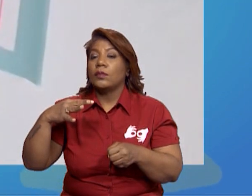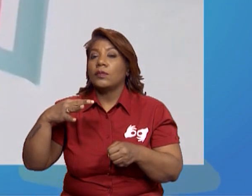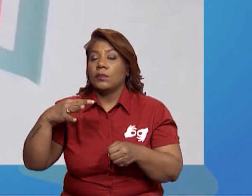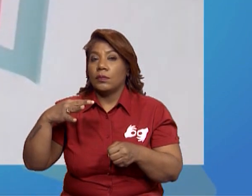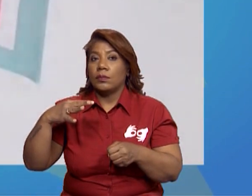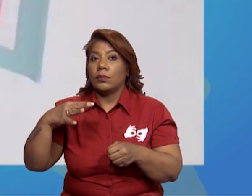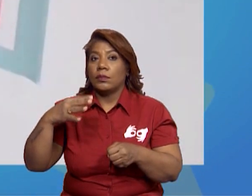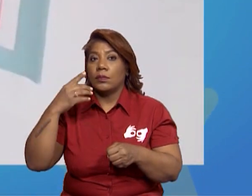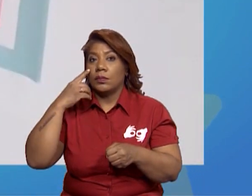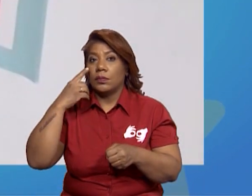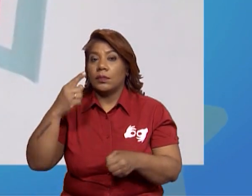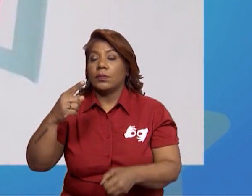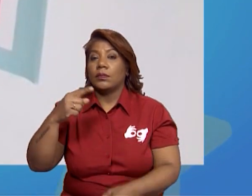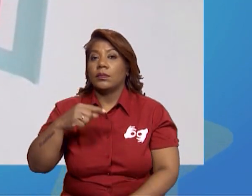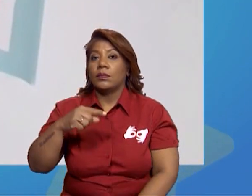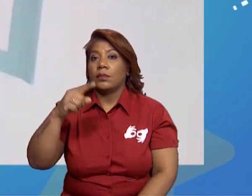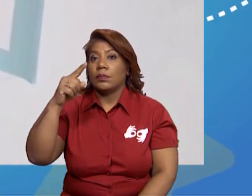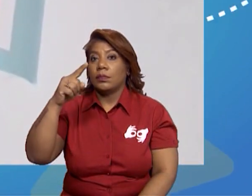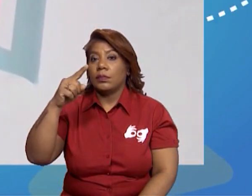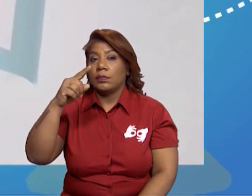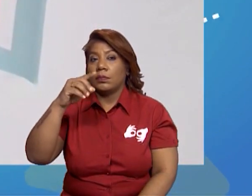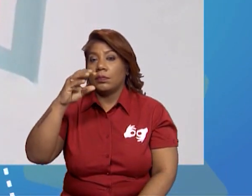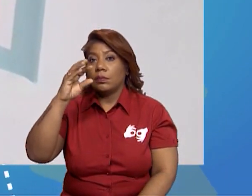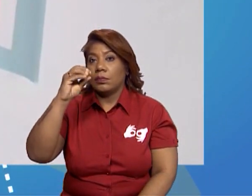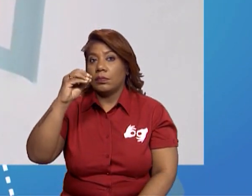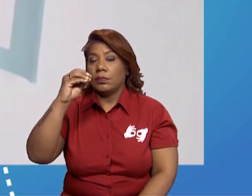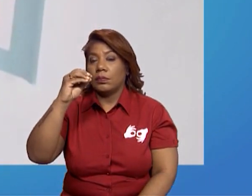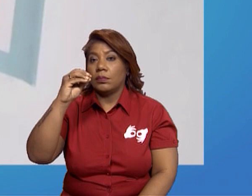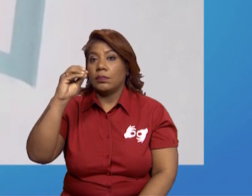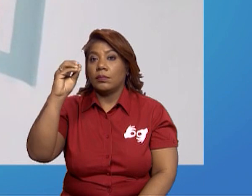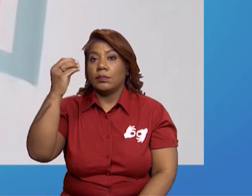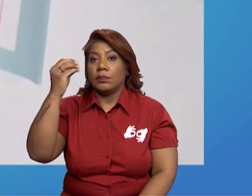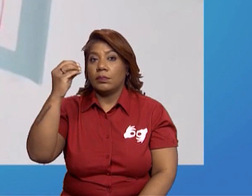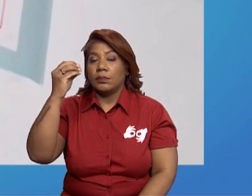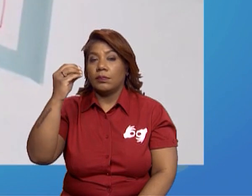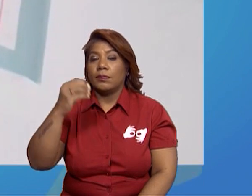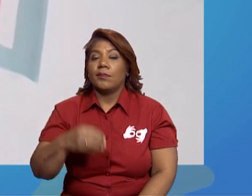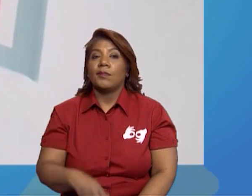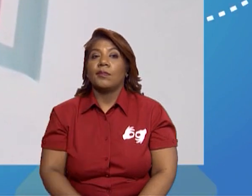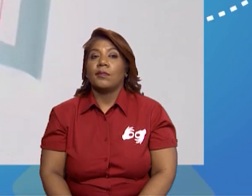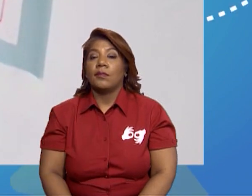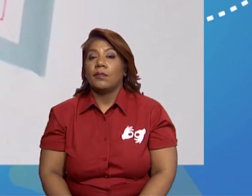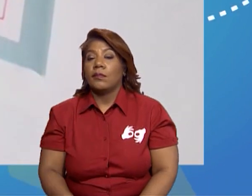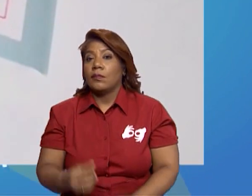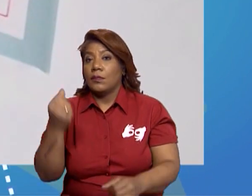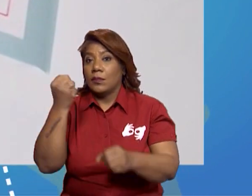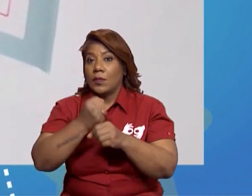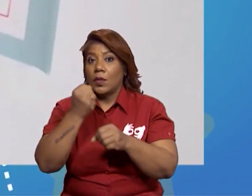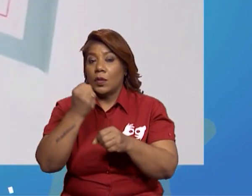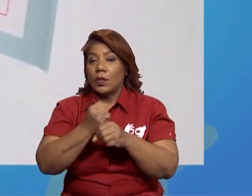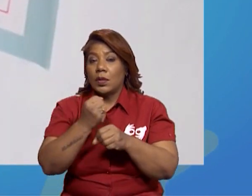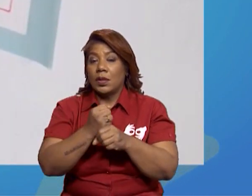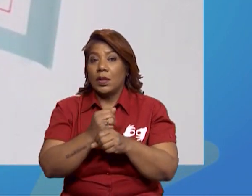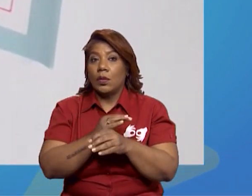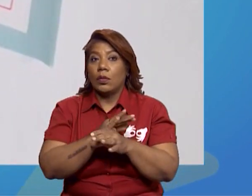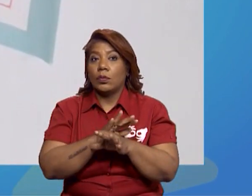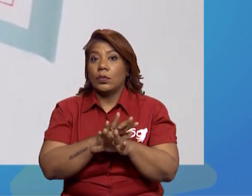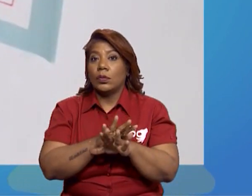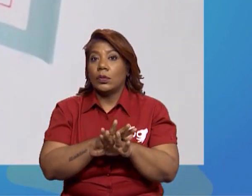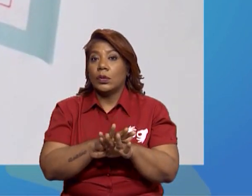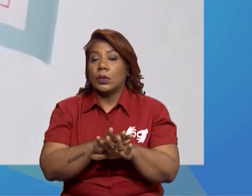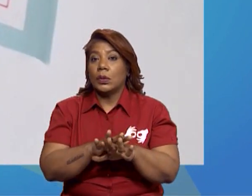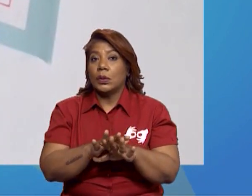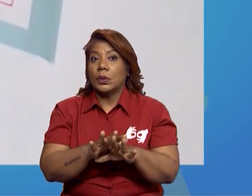hasta que llegue a los 0 grados centígrados. Cuando llegue a los 0 grados centígrados, el hielo se va a